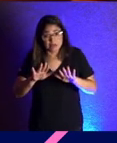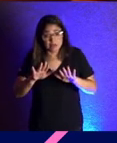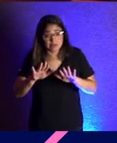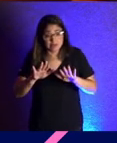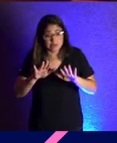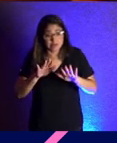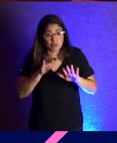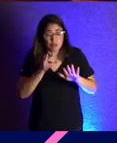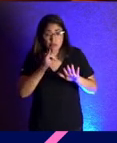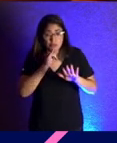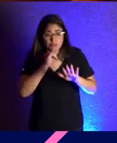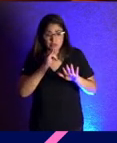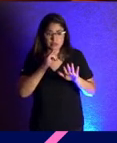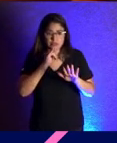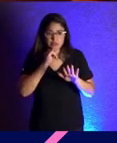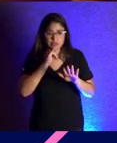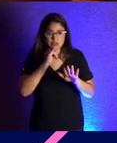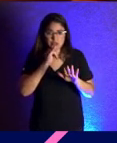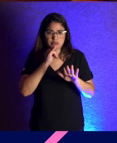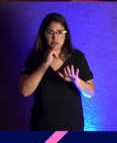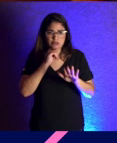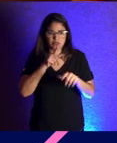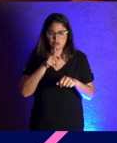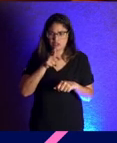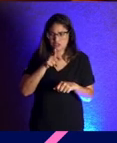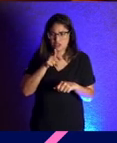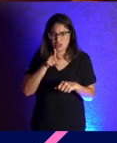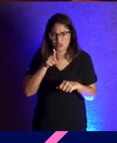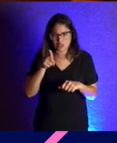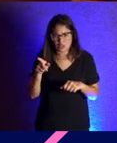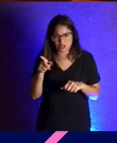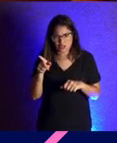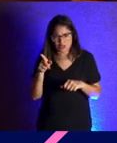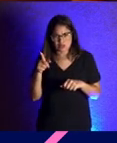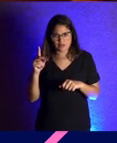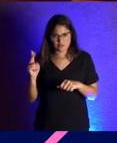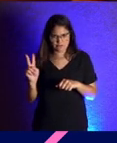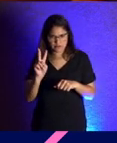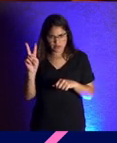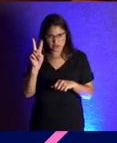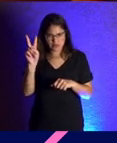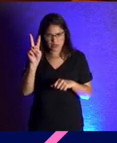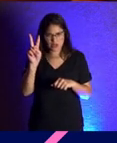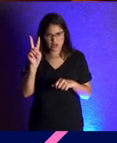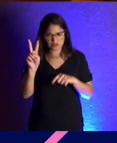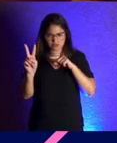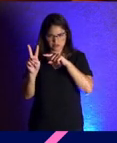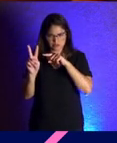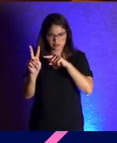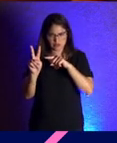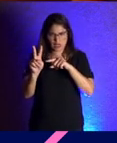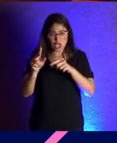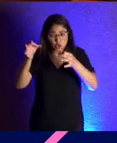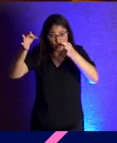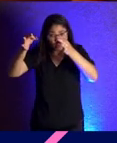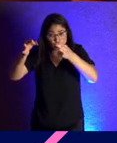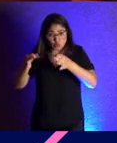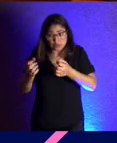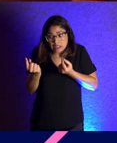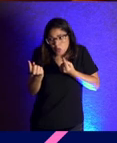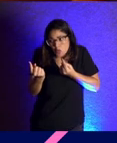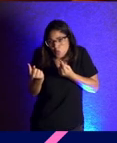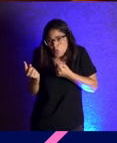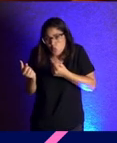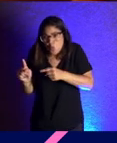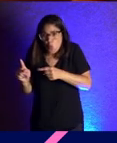han tratado de que la justicia de contra ellos no tiene tan de datos que está ahí, pero hay